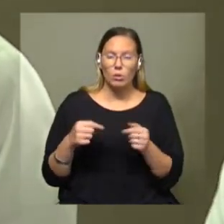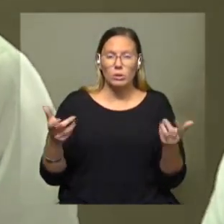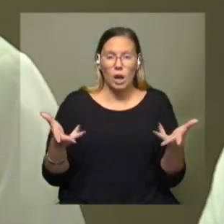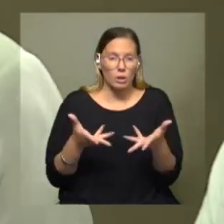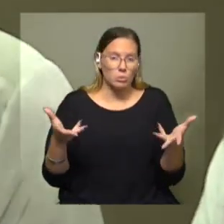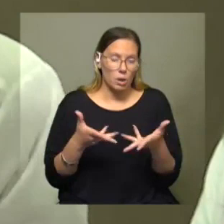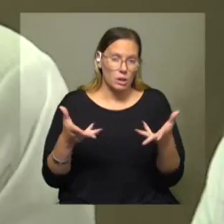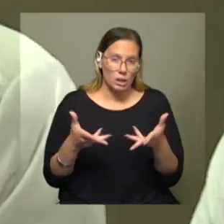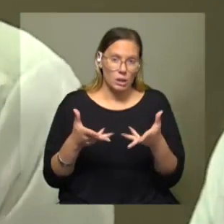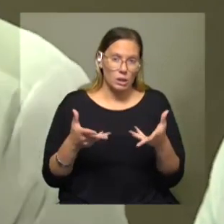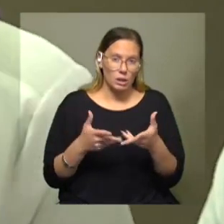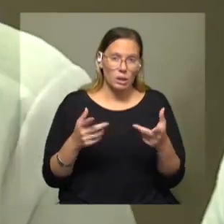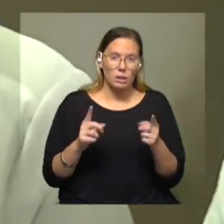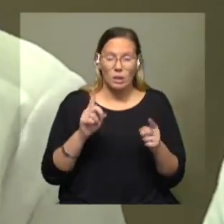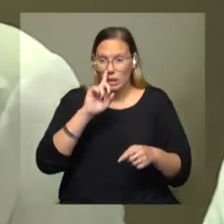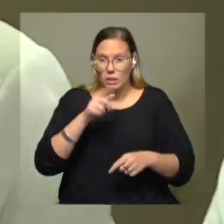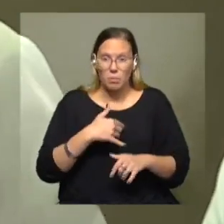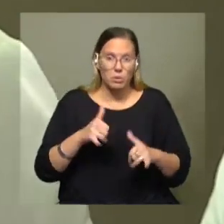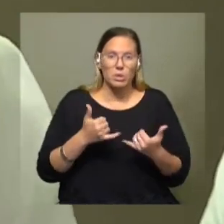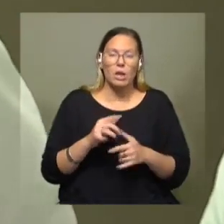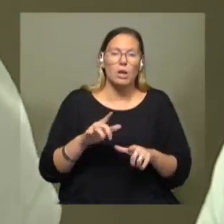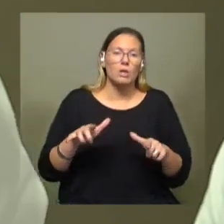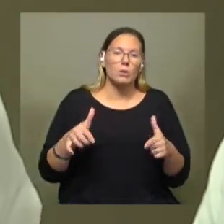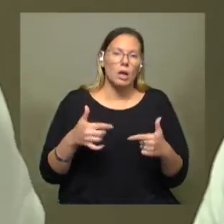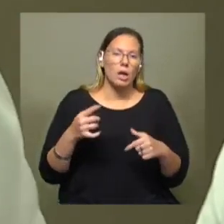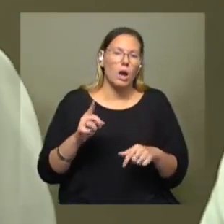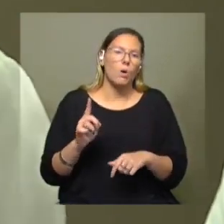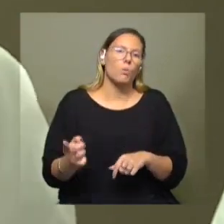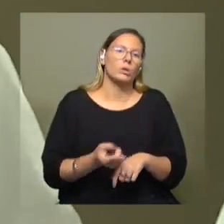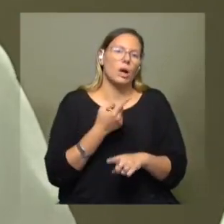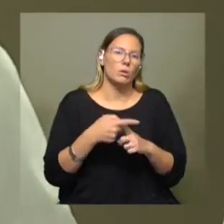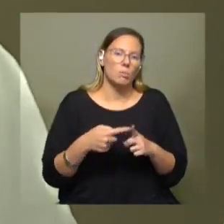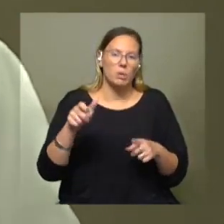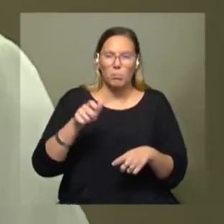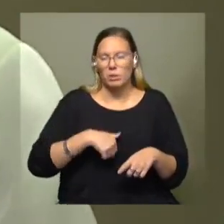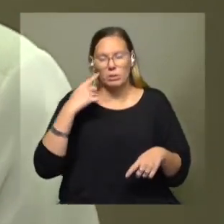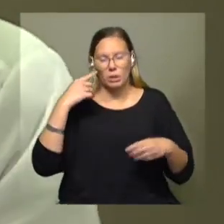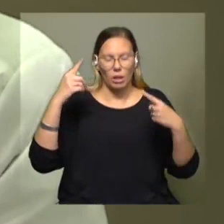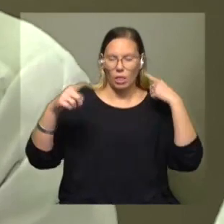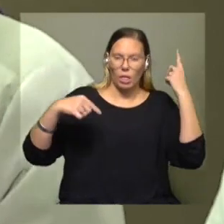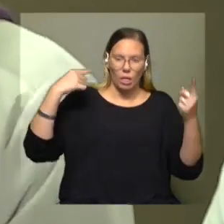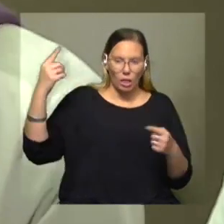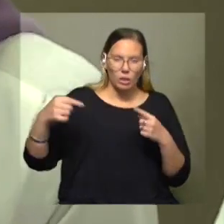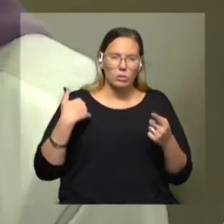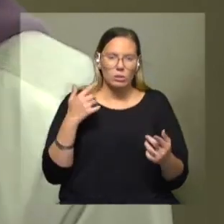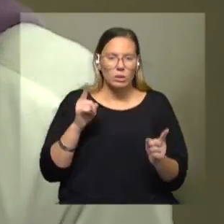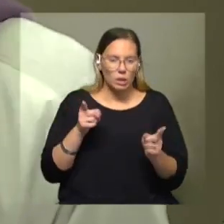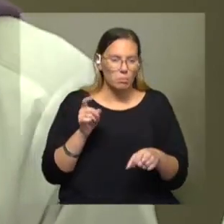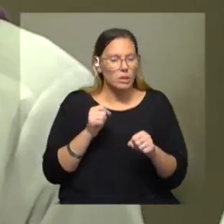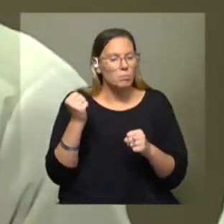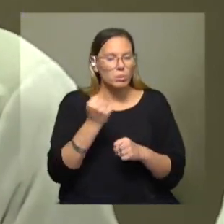pasando ahora, ¿no? Que esto que tiene que ser rápido, ya nomás claro. Esas cosas de 1 hora y media, que ya la gente está en otra, ¿no? Me pareció como conectar con eso, me parecía